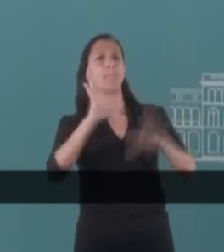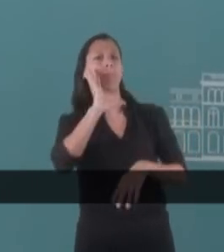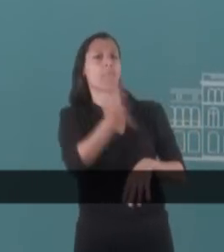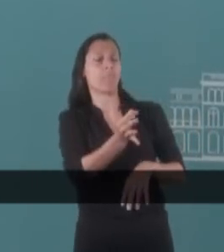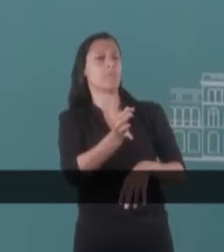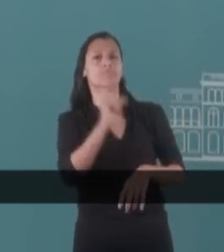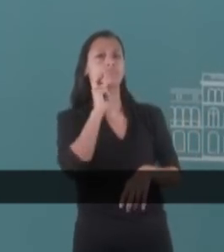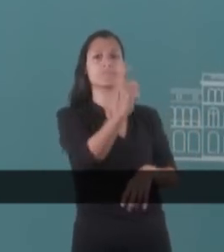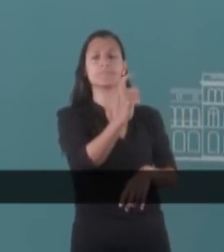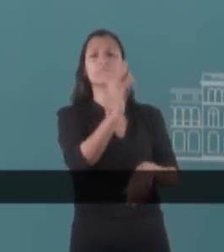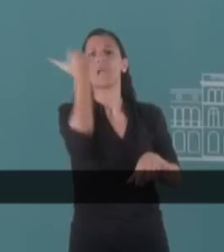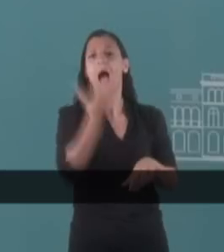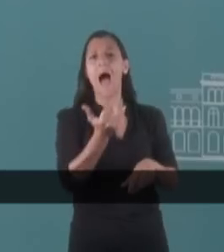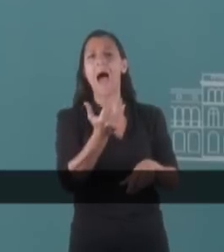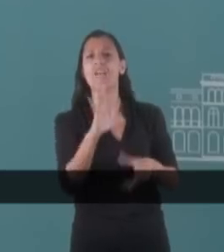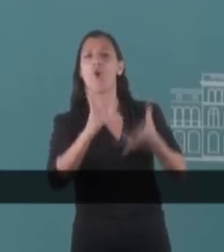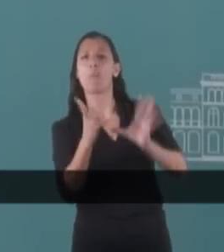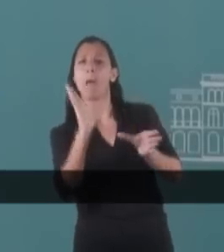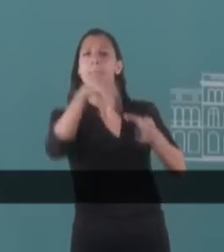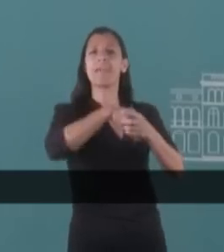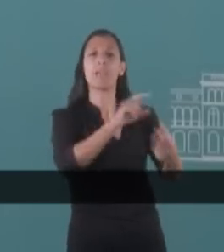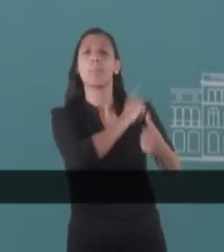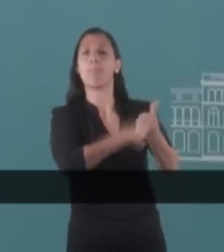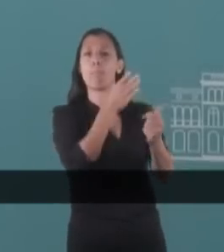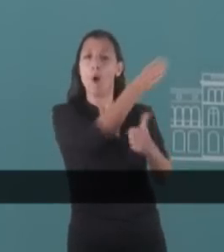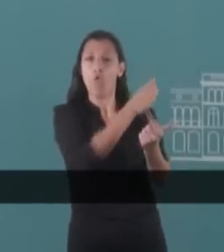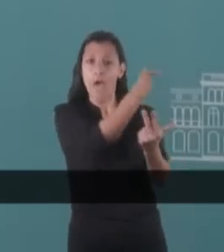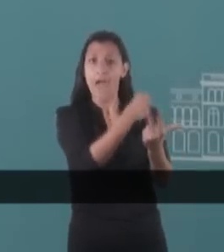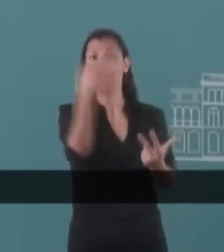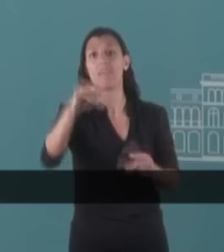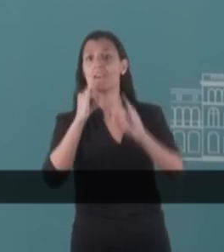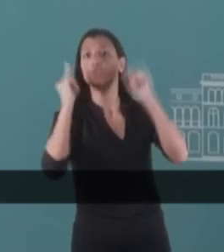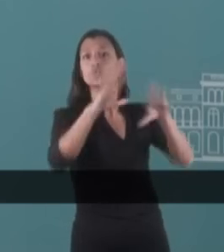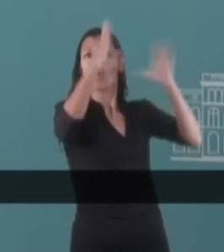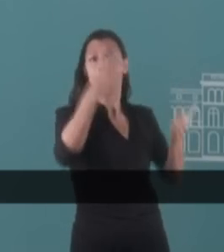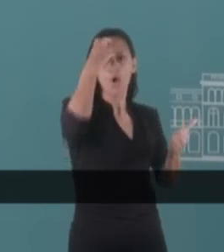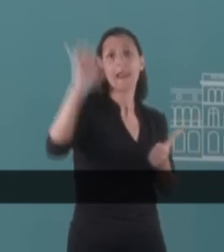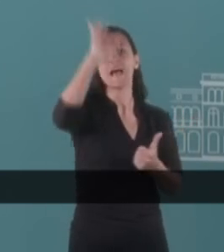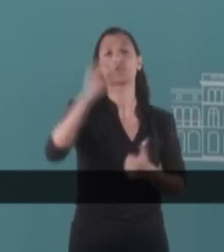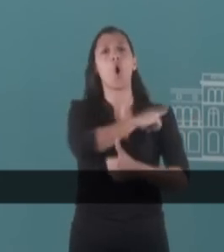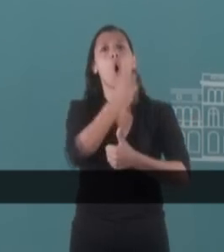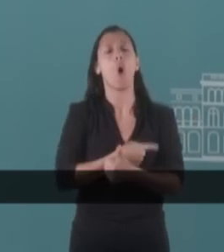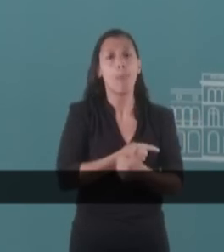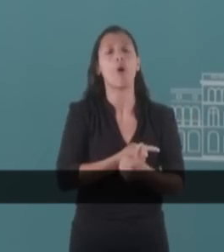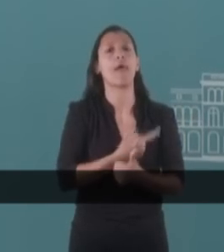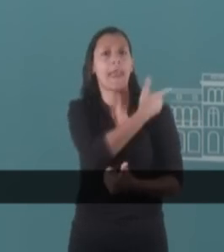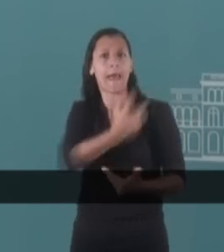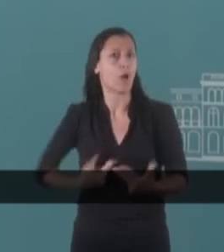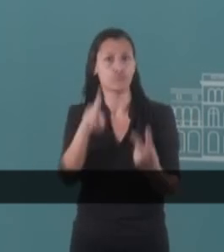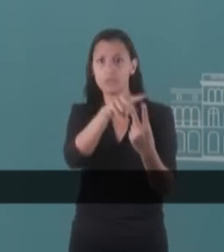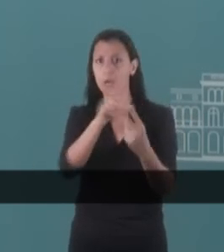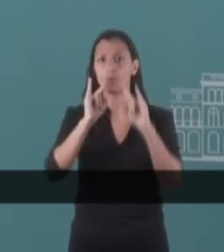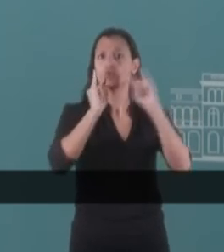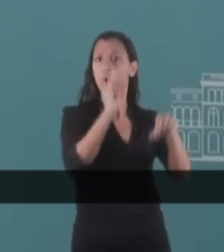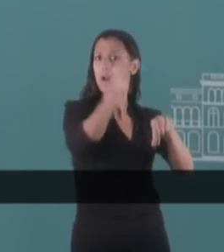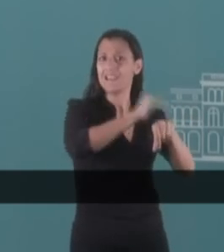la división de poderes con respecto a temas en los cuales tiene que intervenir o el Congreso de la Nación o el Poder Ejecutivo, y en este caso también son temas en